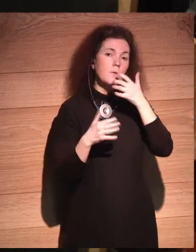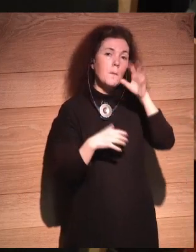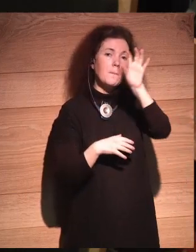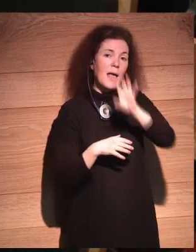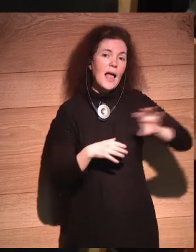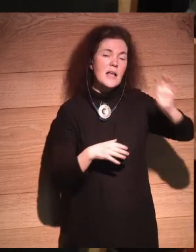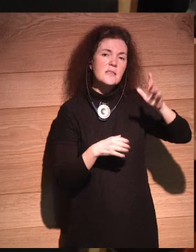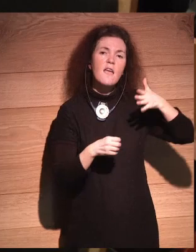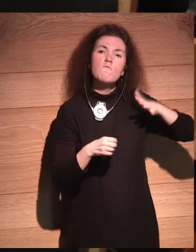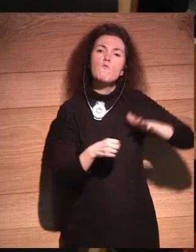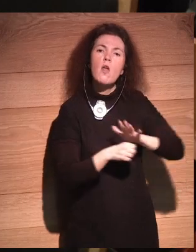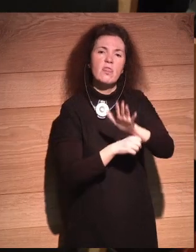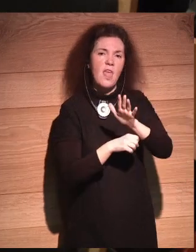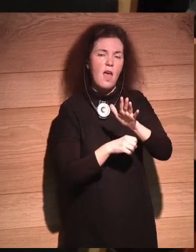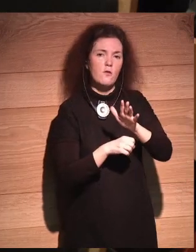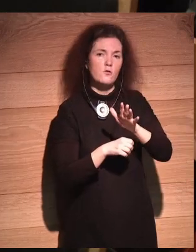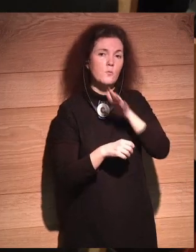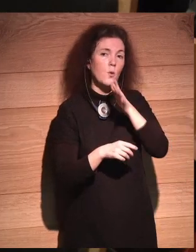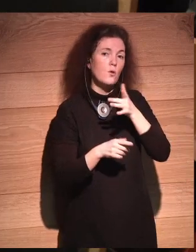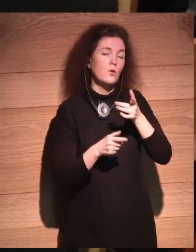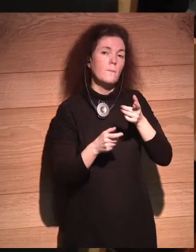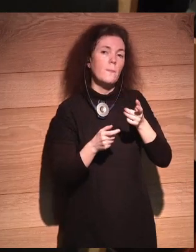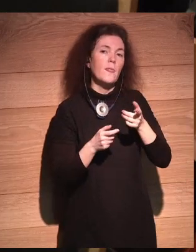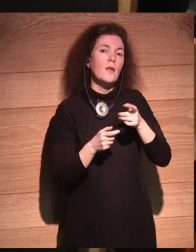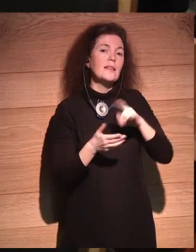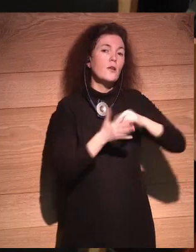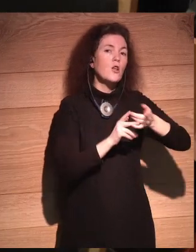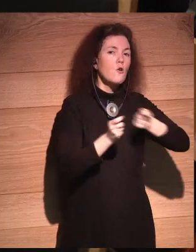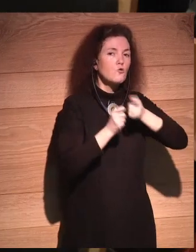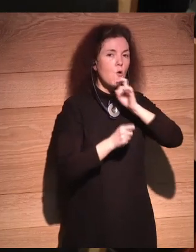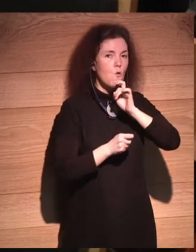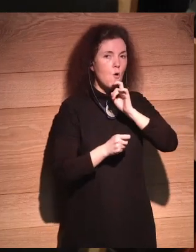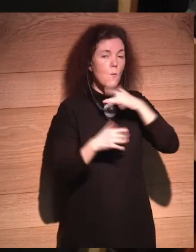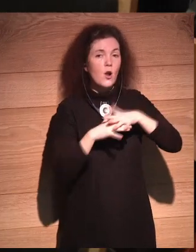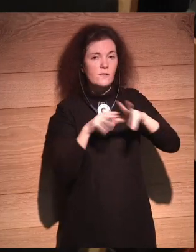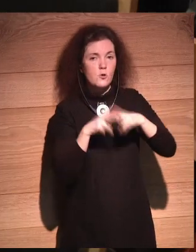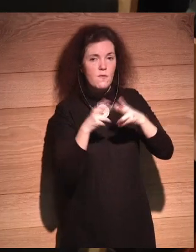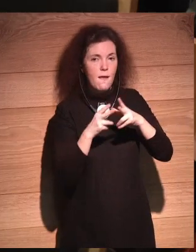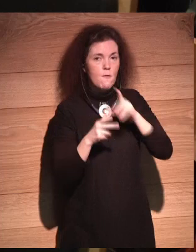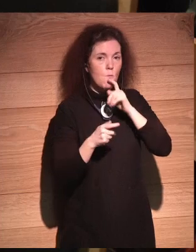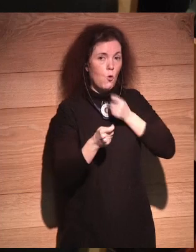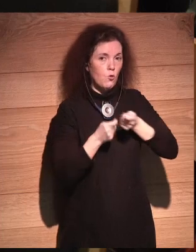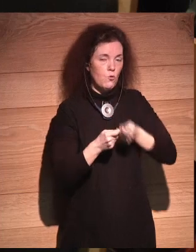están influenciados por cómo se está controlando esta tecnología o algunas redes sociales.